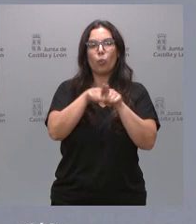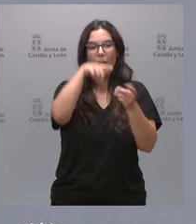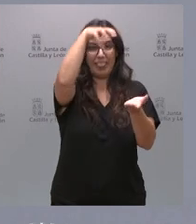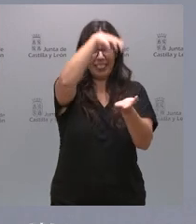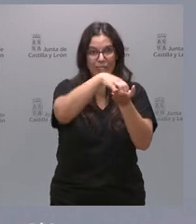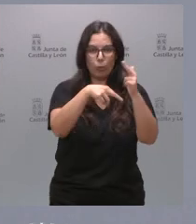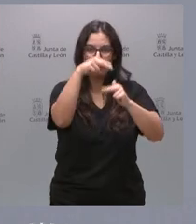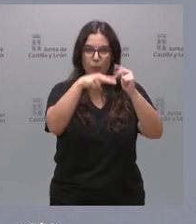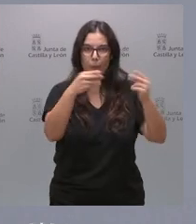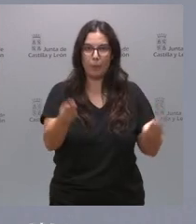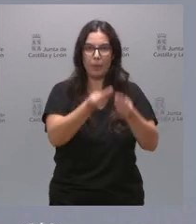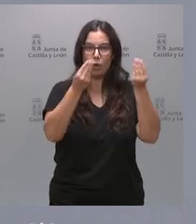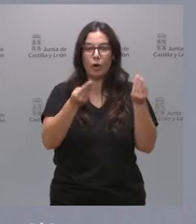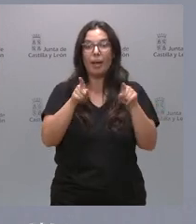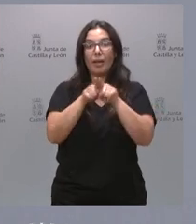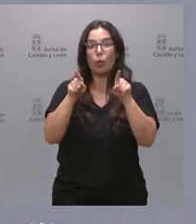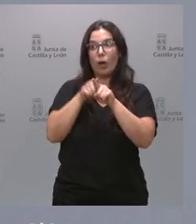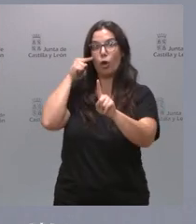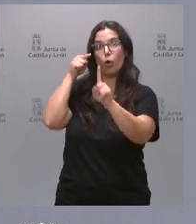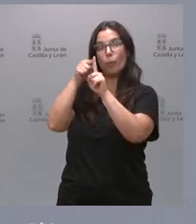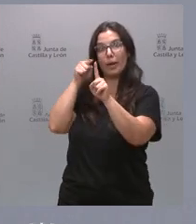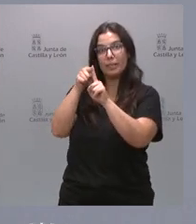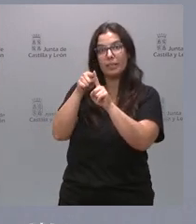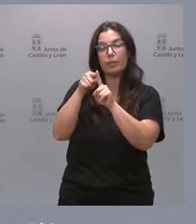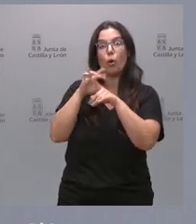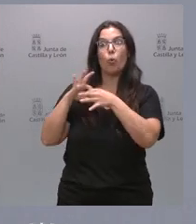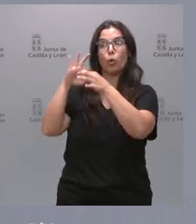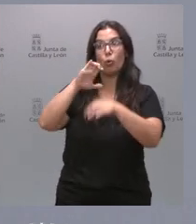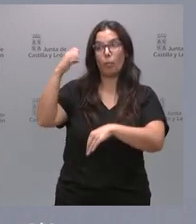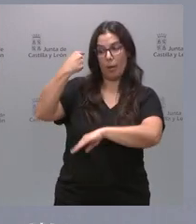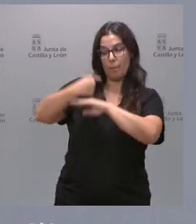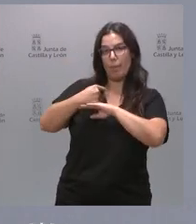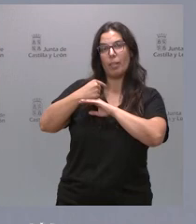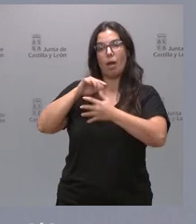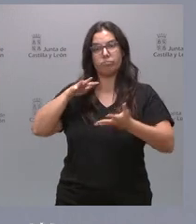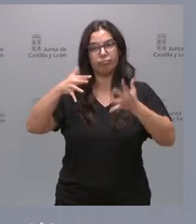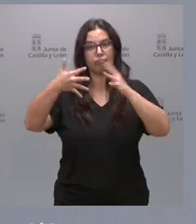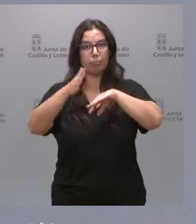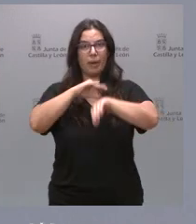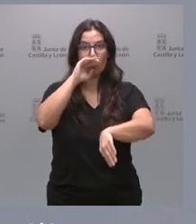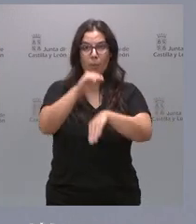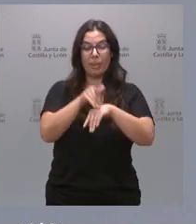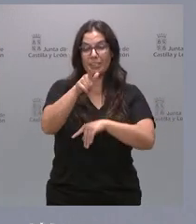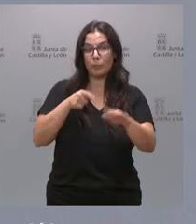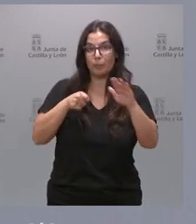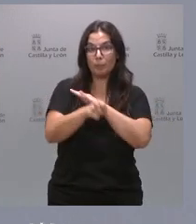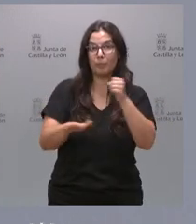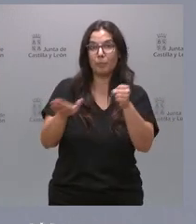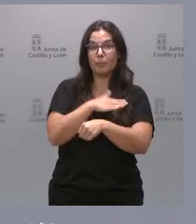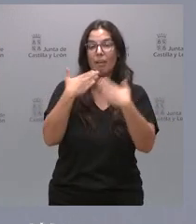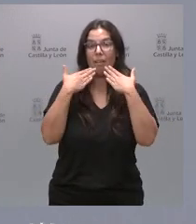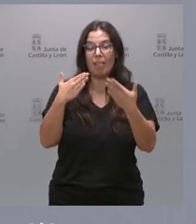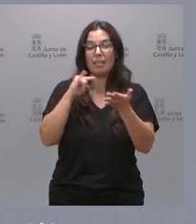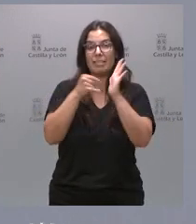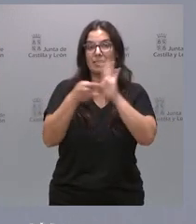instalaciones de tratamiento y avanzar en el cumplimiento de los nuevos objetivos de la Unión Europea estas ayudas como les he dicho se financian con el mecanismo de